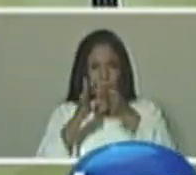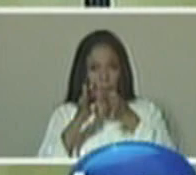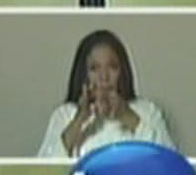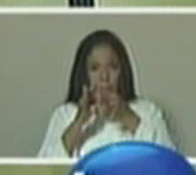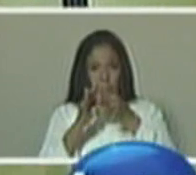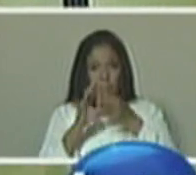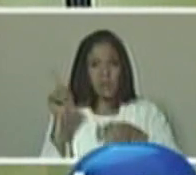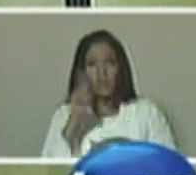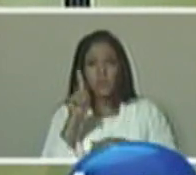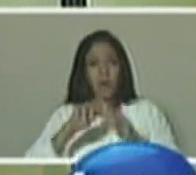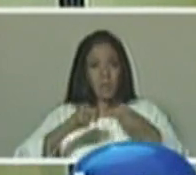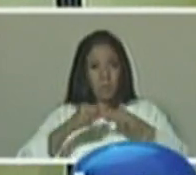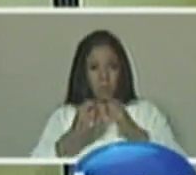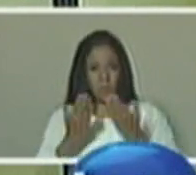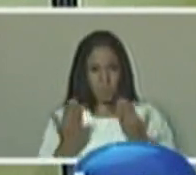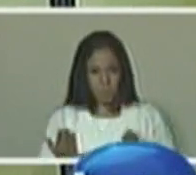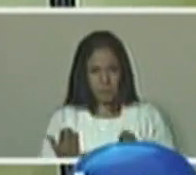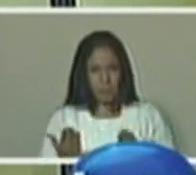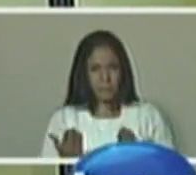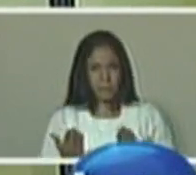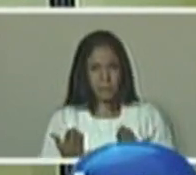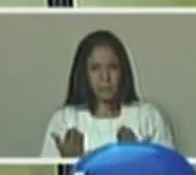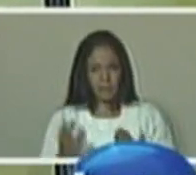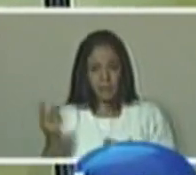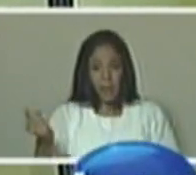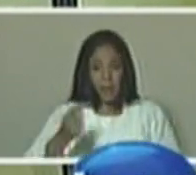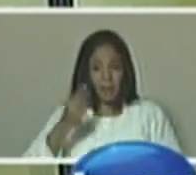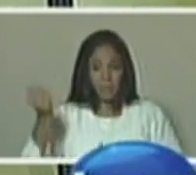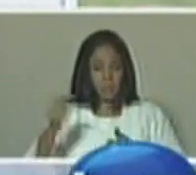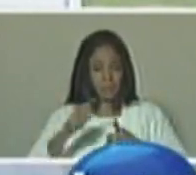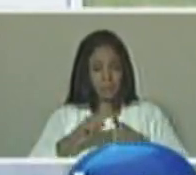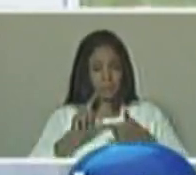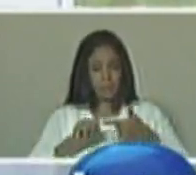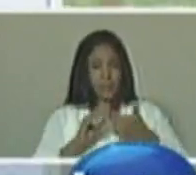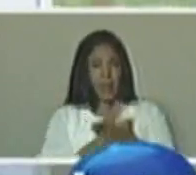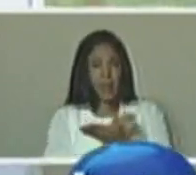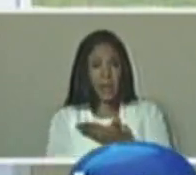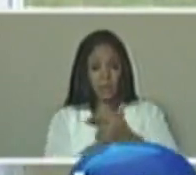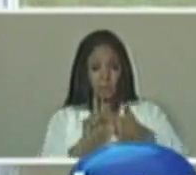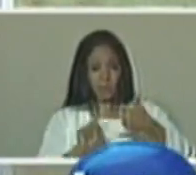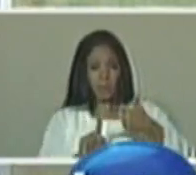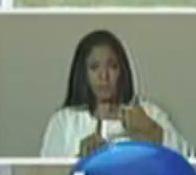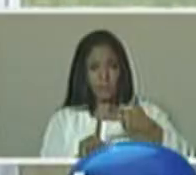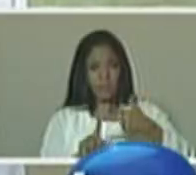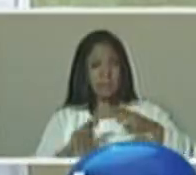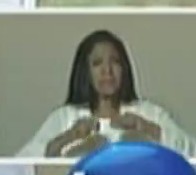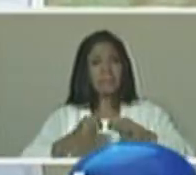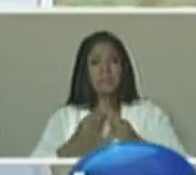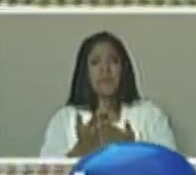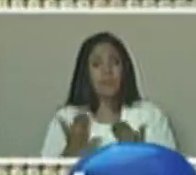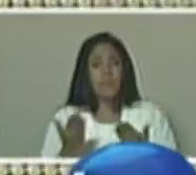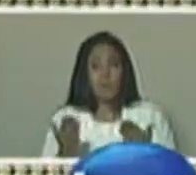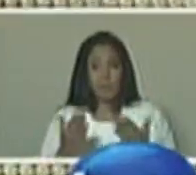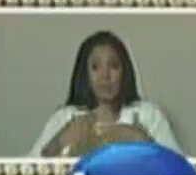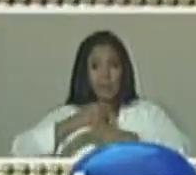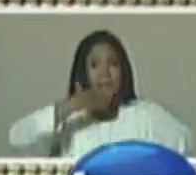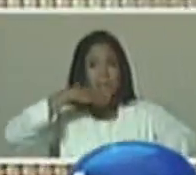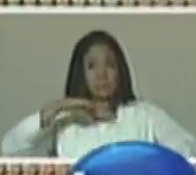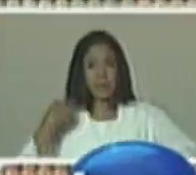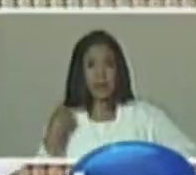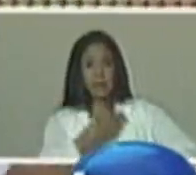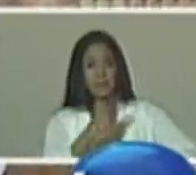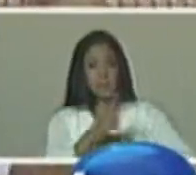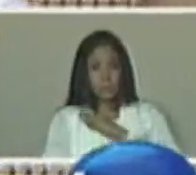tantos problemas como los que existen hoy, la prostitución, la drogadicción, que son problemas que aquejan a nuestro